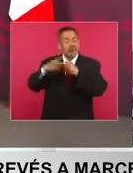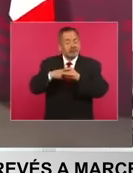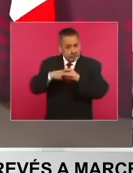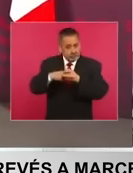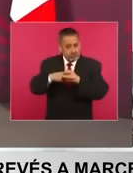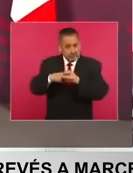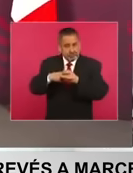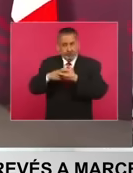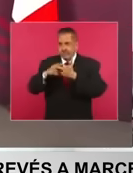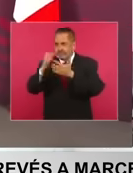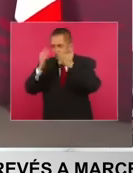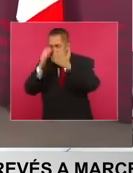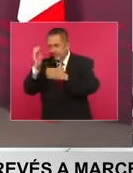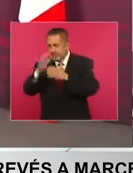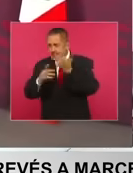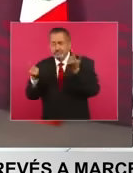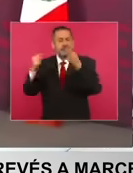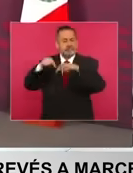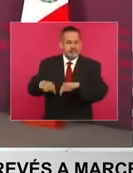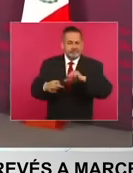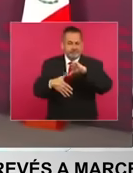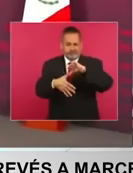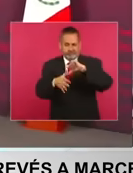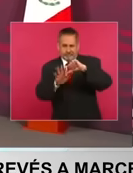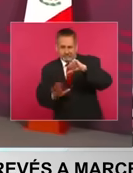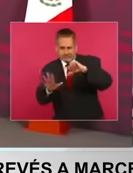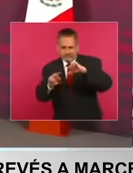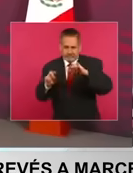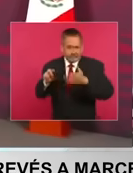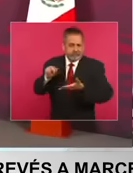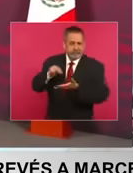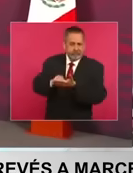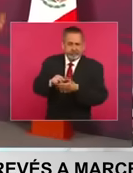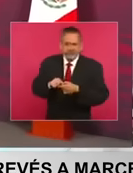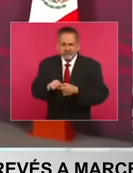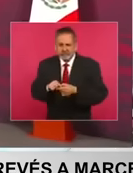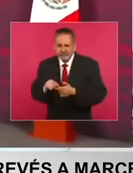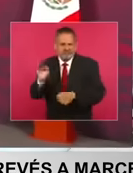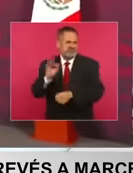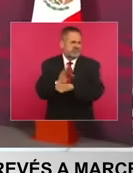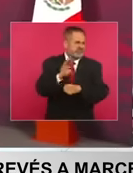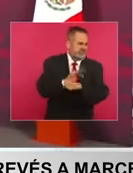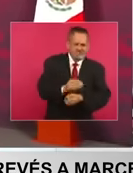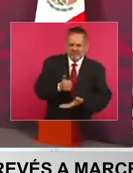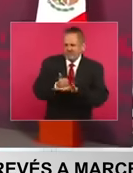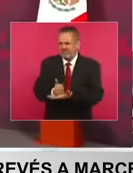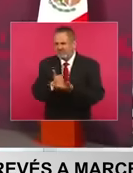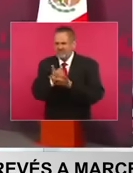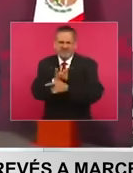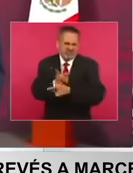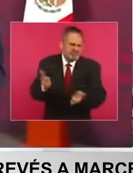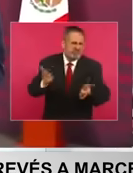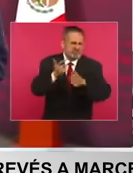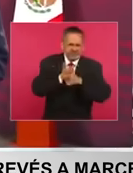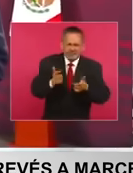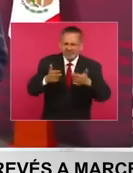y regresa a América y es el libertador